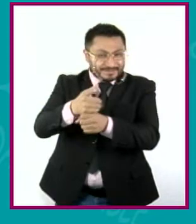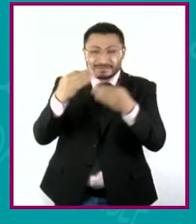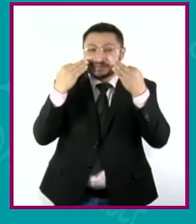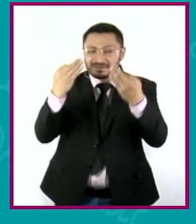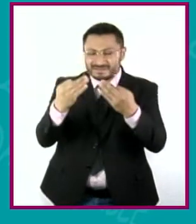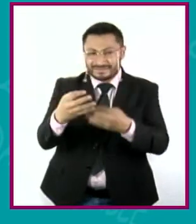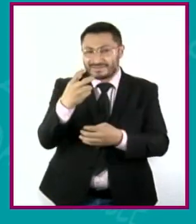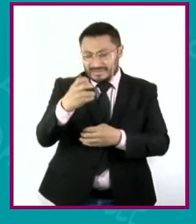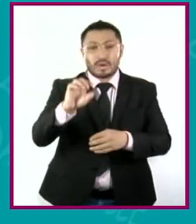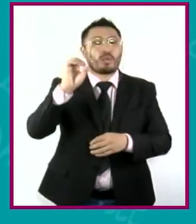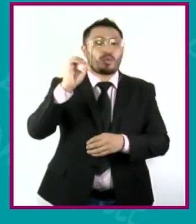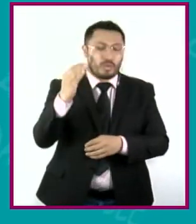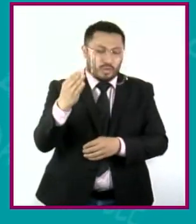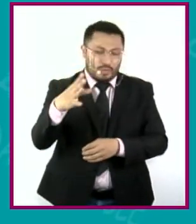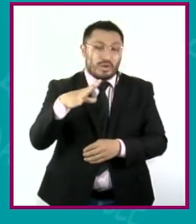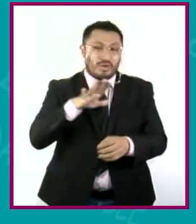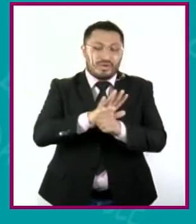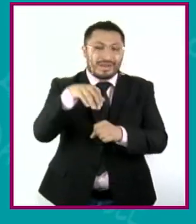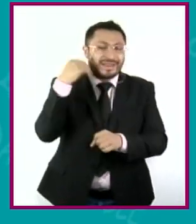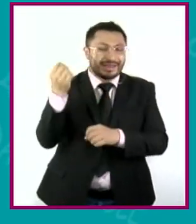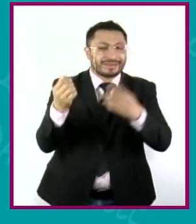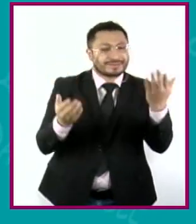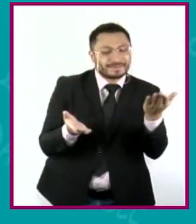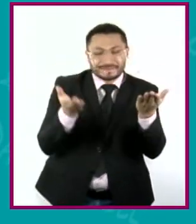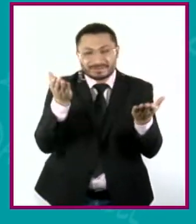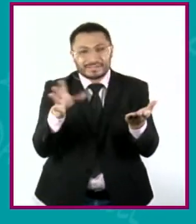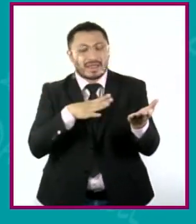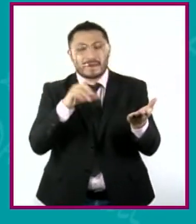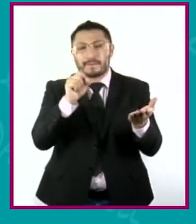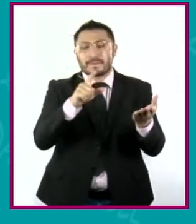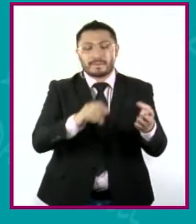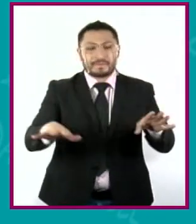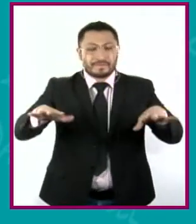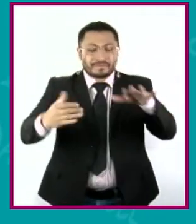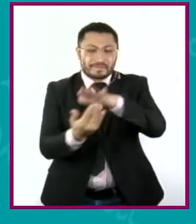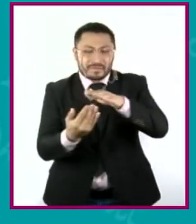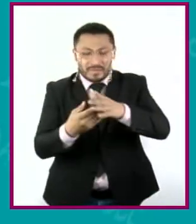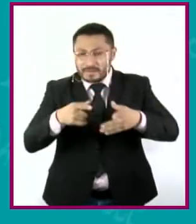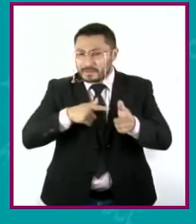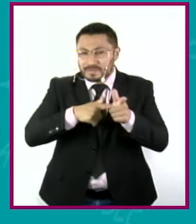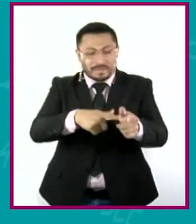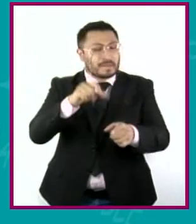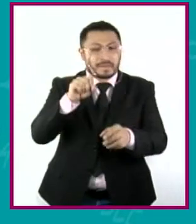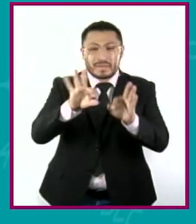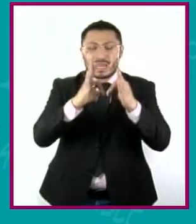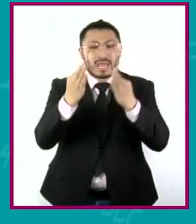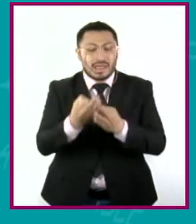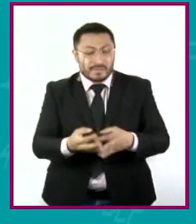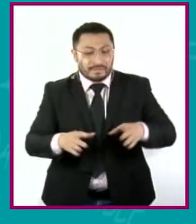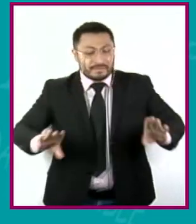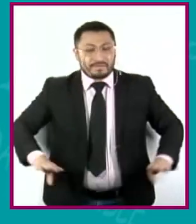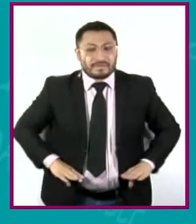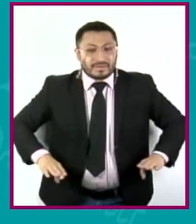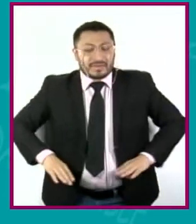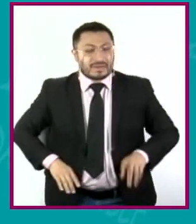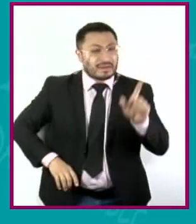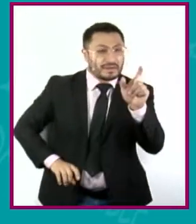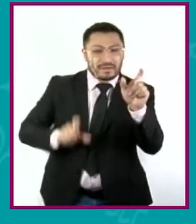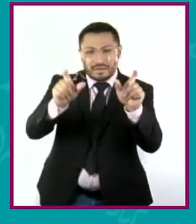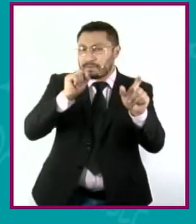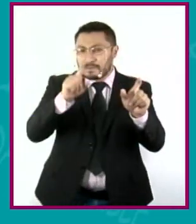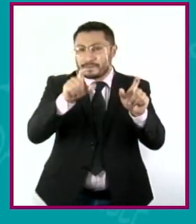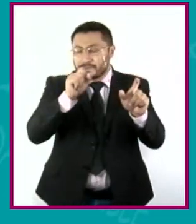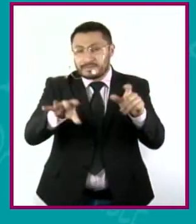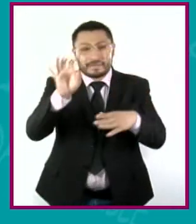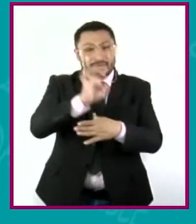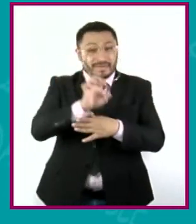Como es obvio, cualquiera de las 2 simetrías conserva la mesa sin cambios. La composición de ambas también la conserva. Por lo